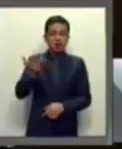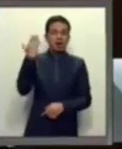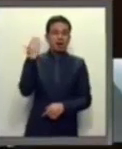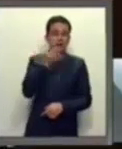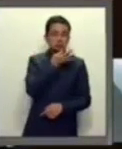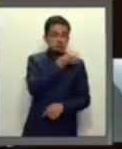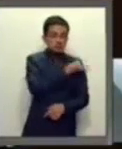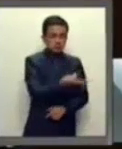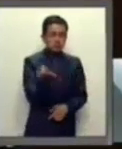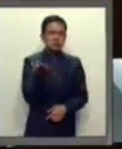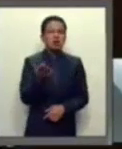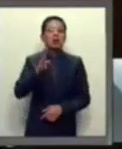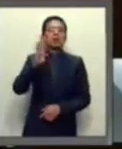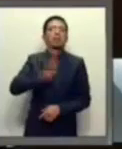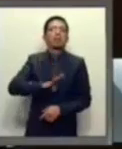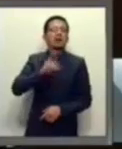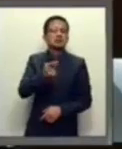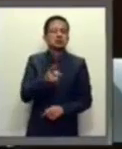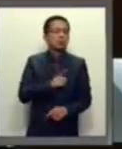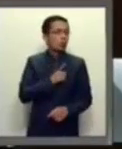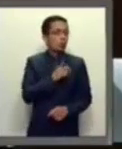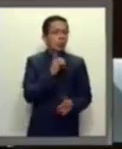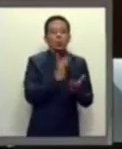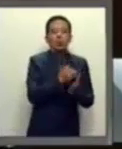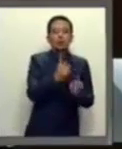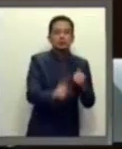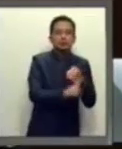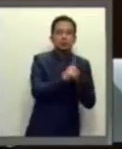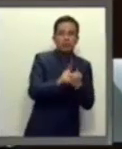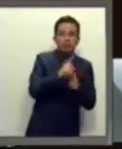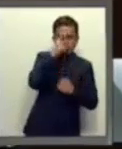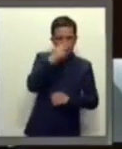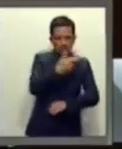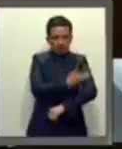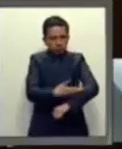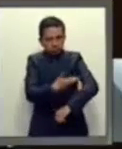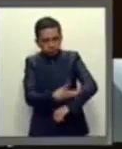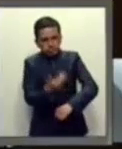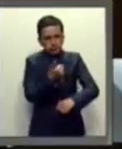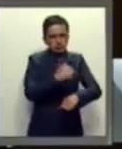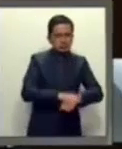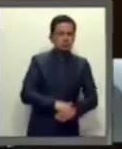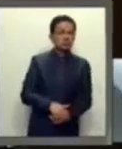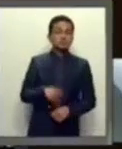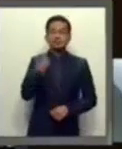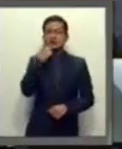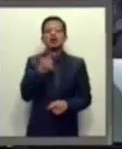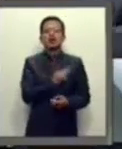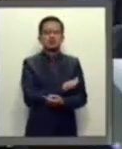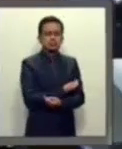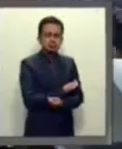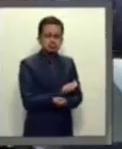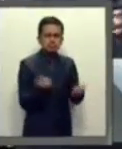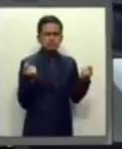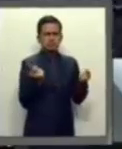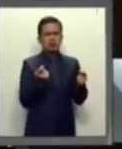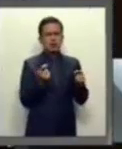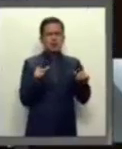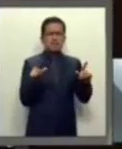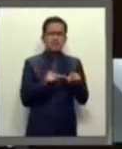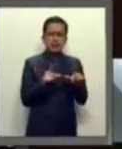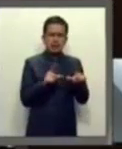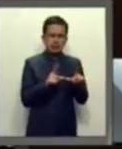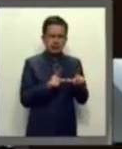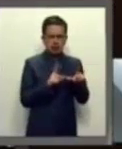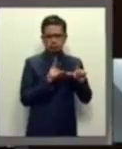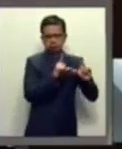como si se tratara de un problema administrativo, que expedirá una placa especial para